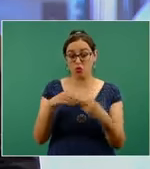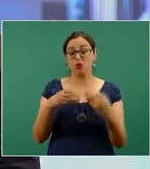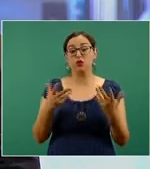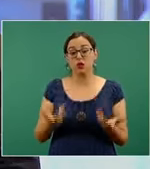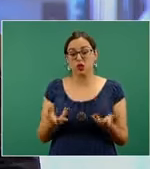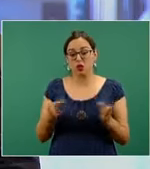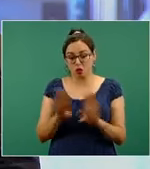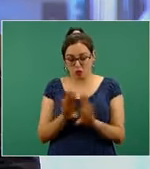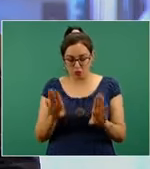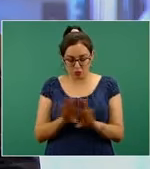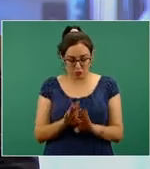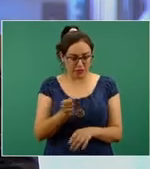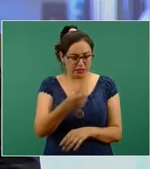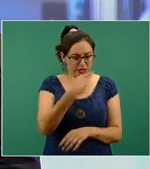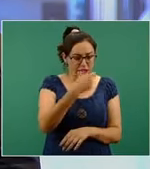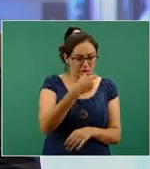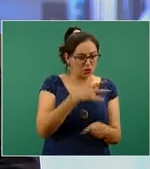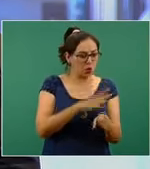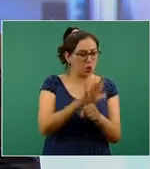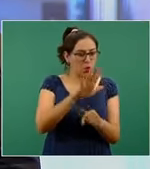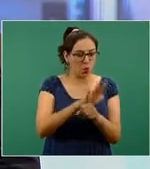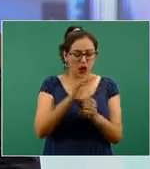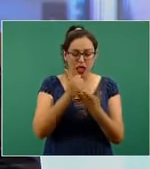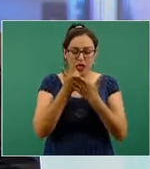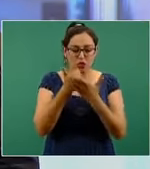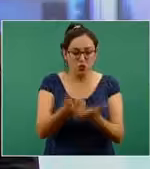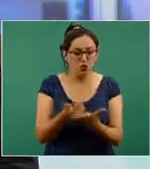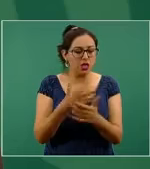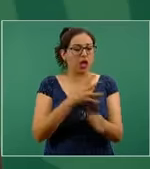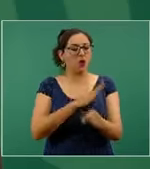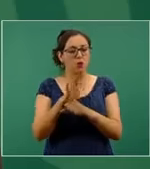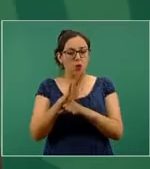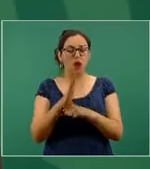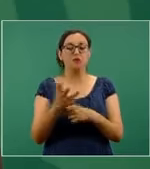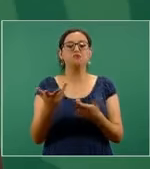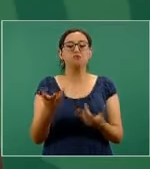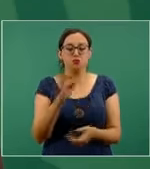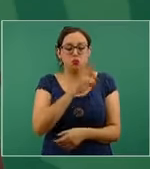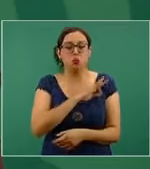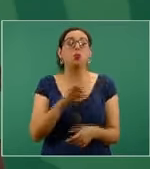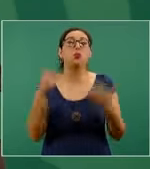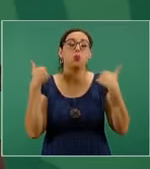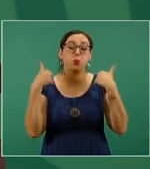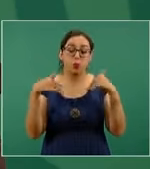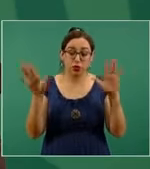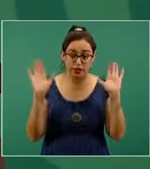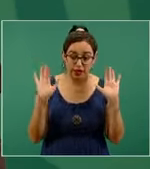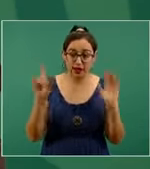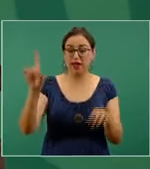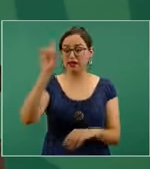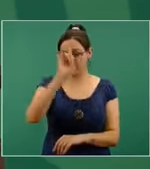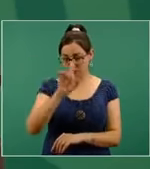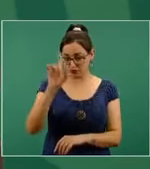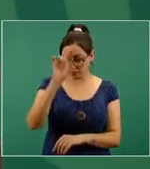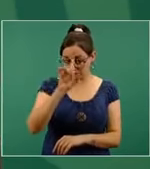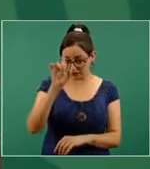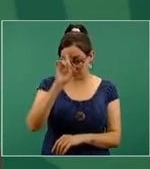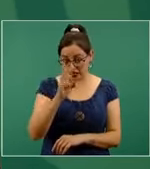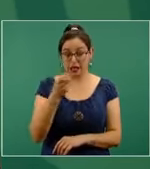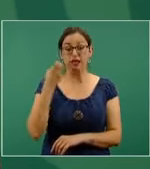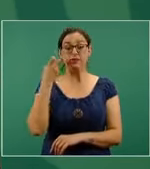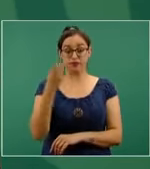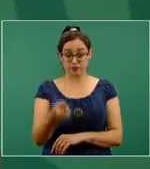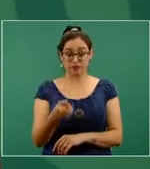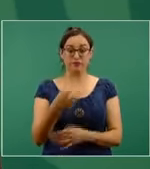los elementos que en su momento sí pueden integrarse en una recomendación. Y entonces esto es lo que nos lleva precisamente a los